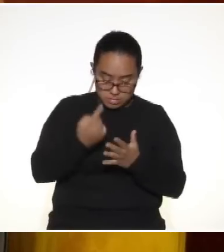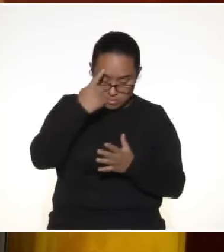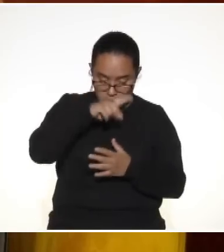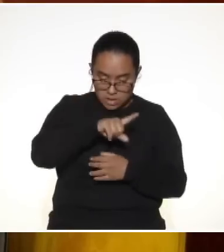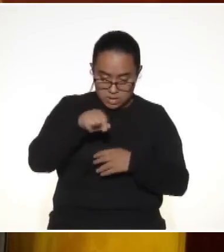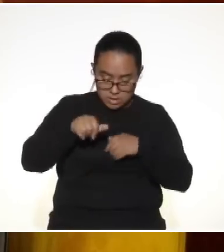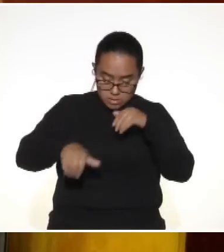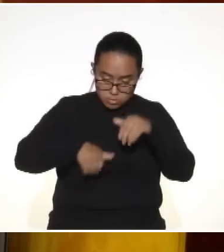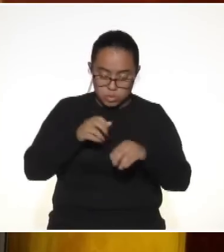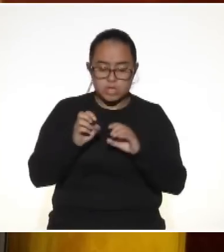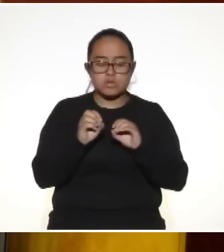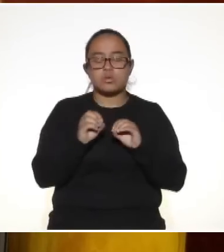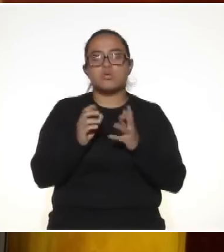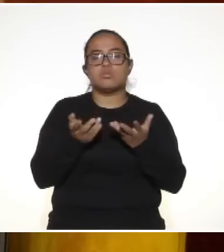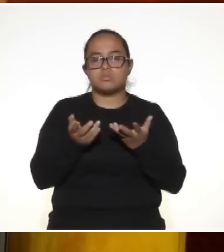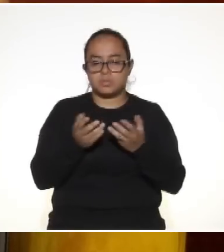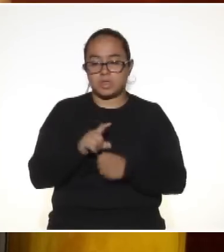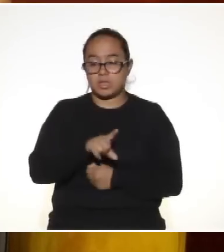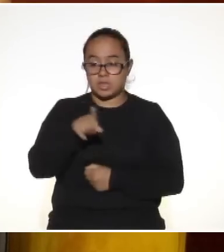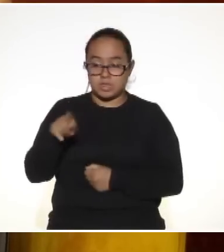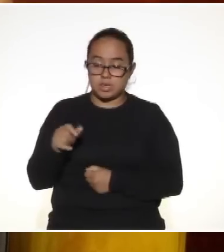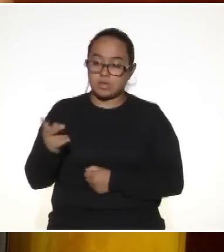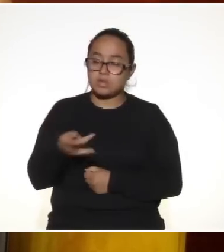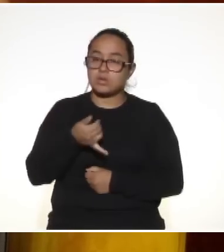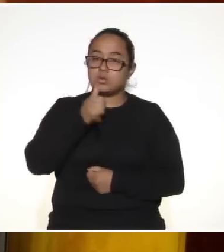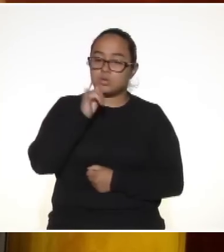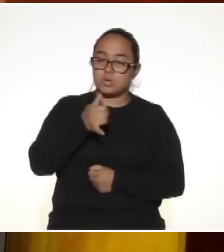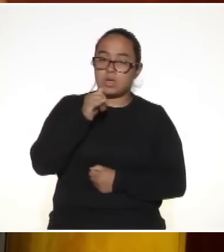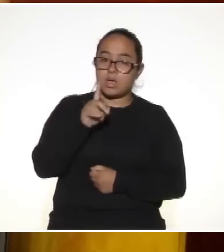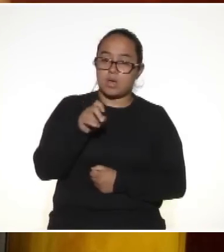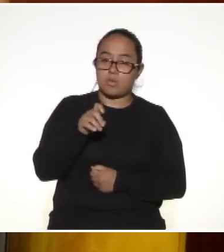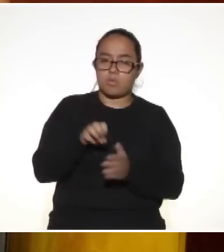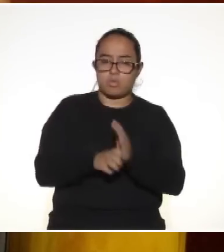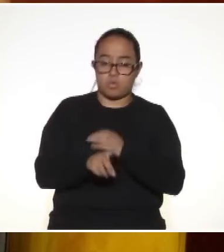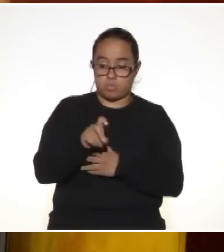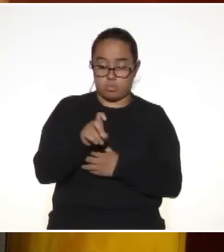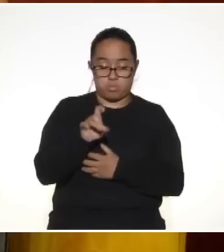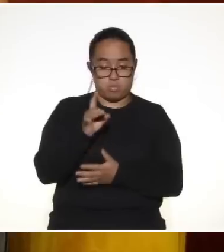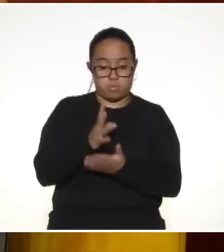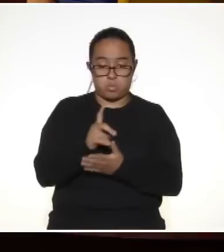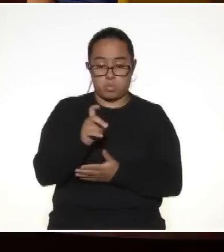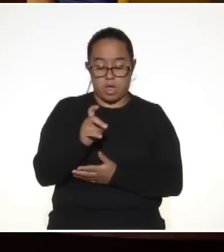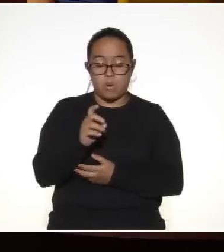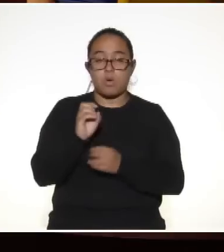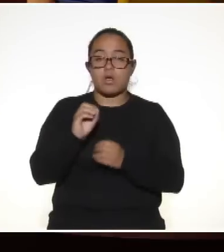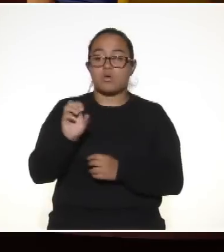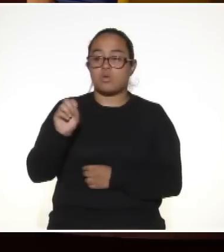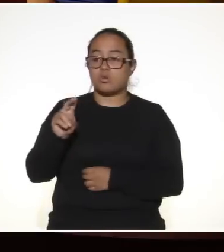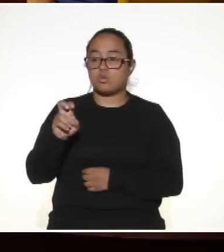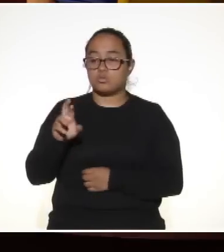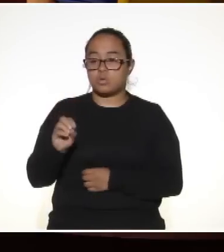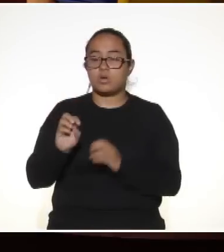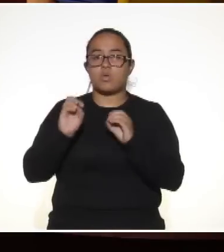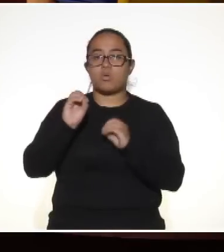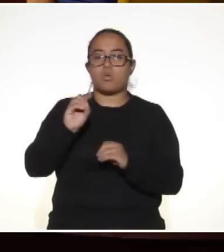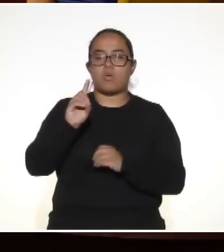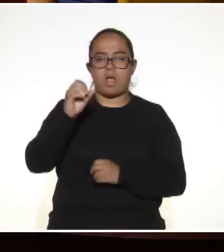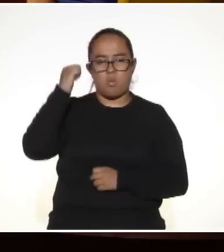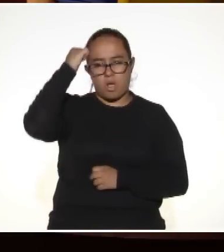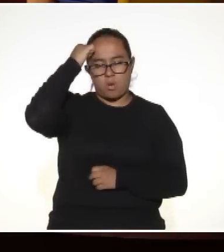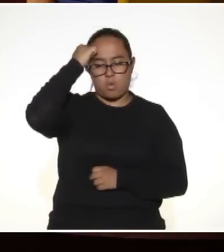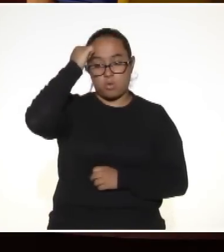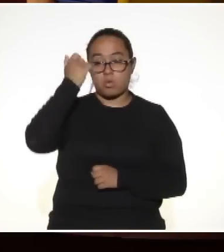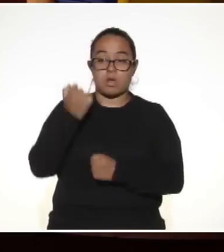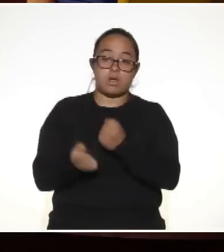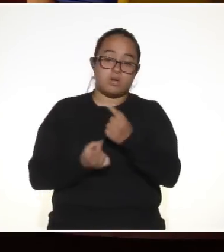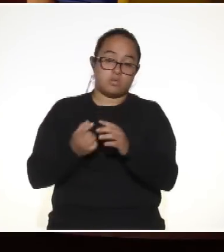por el otro, también nos preguntan en cuanto a la hidratación, si con pura agua el suero vale o el agua de coco, que también dicen